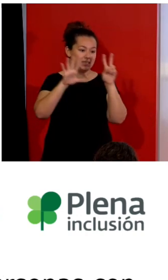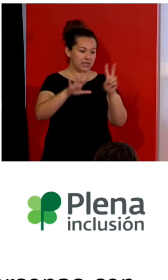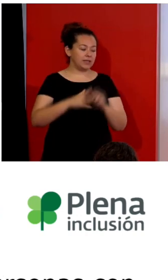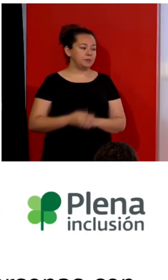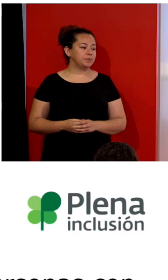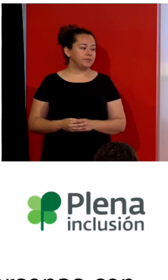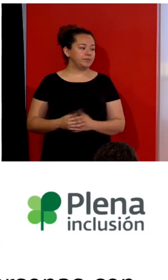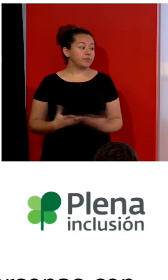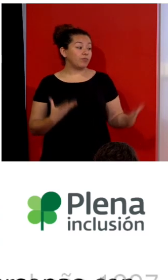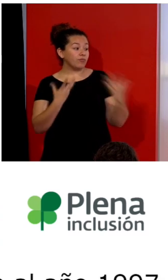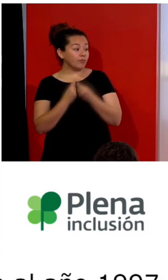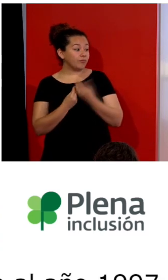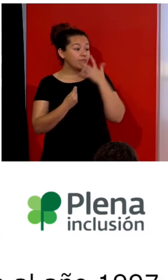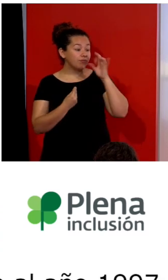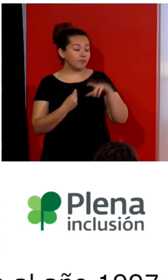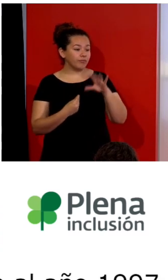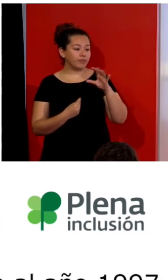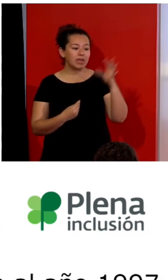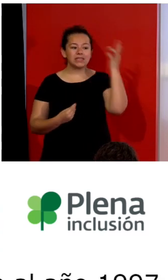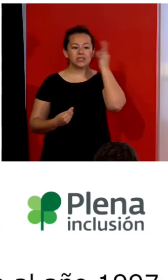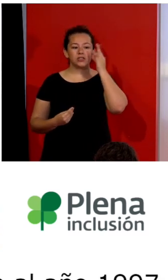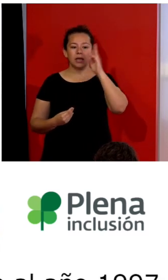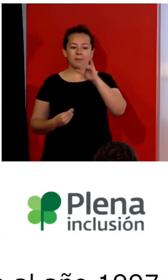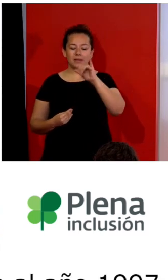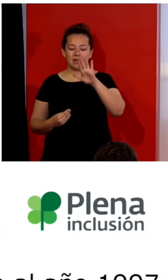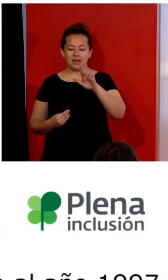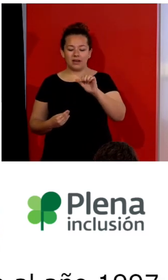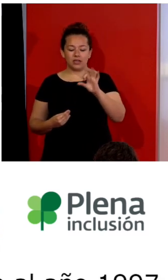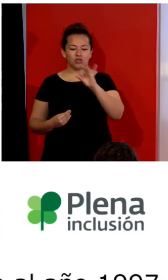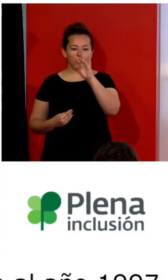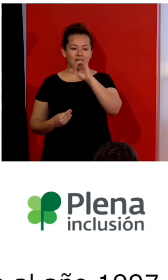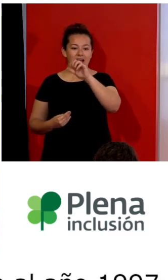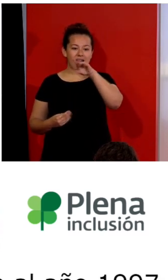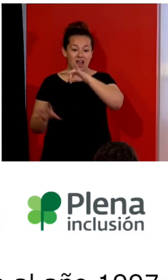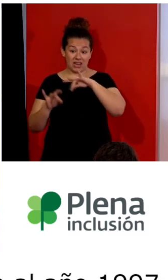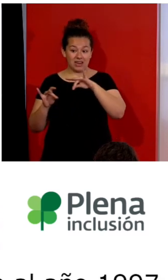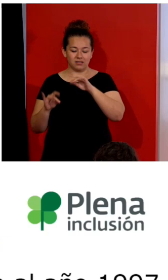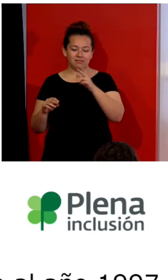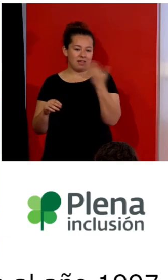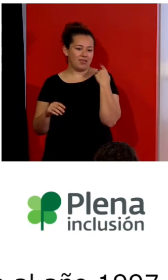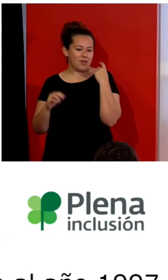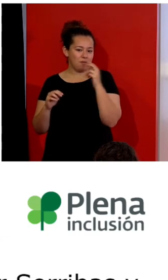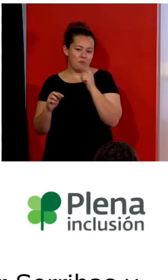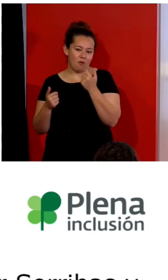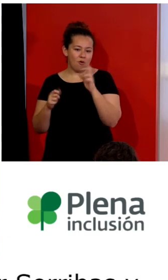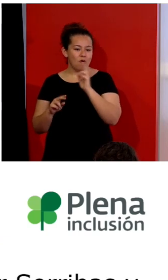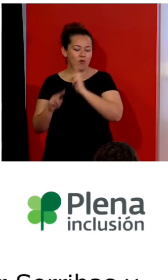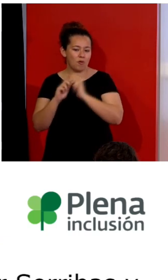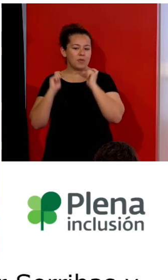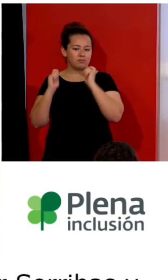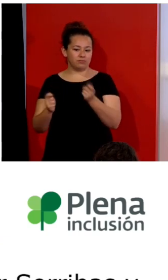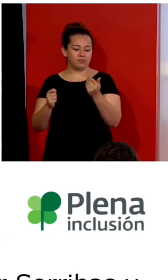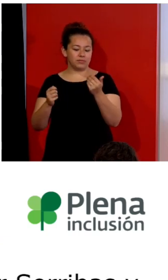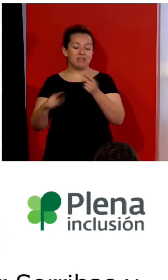1997. Y nos acompaña la señora Pilar Surribas y Arenas, recientemente nombrada directora general de